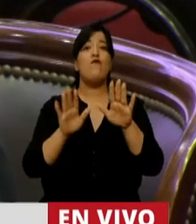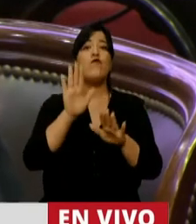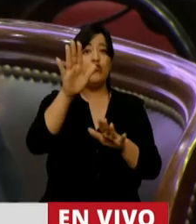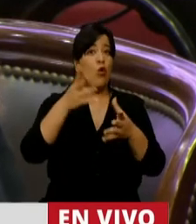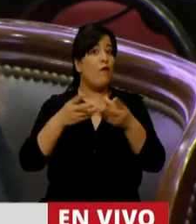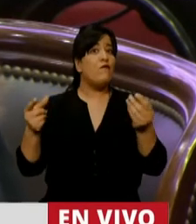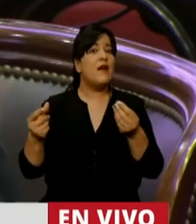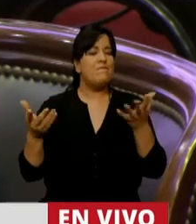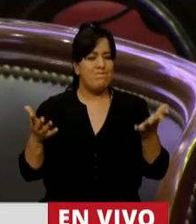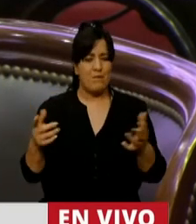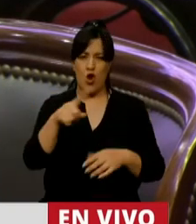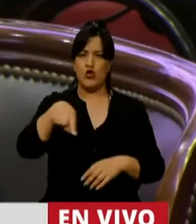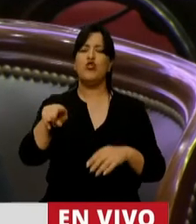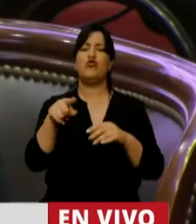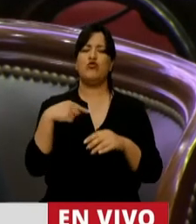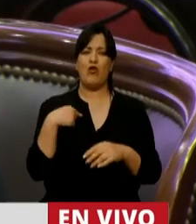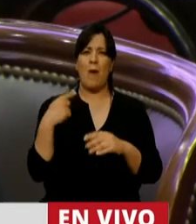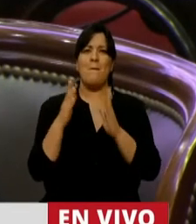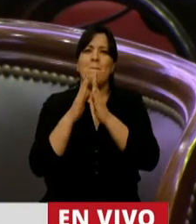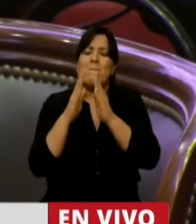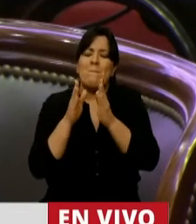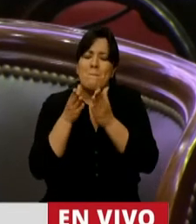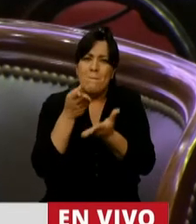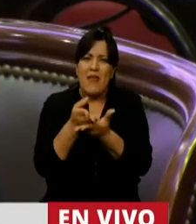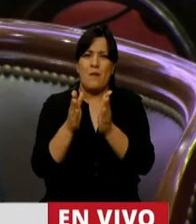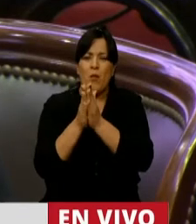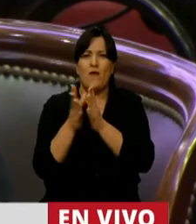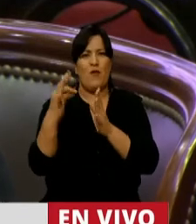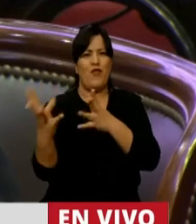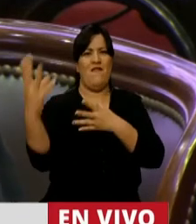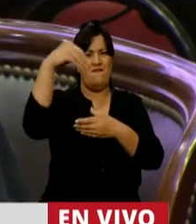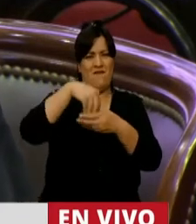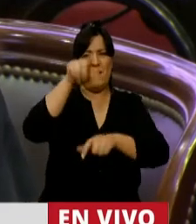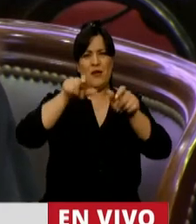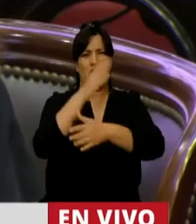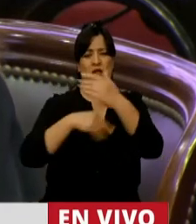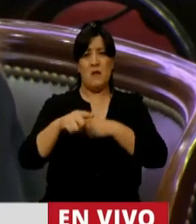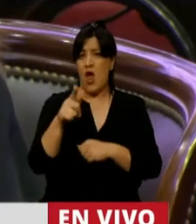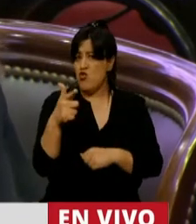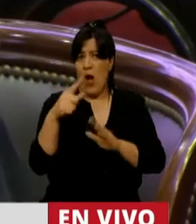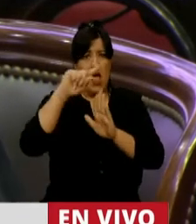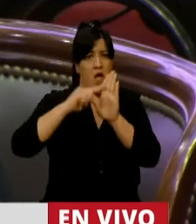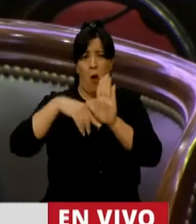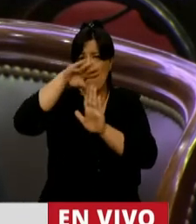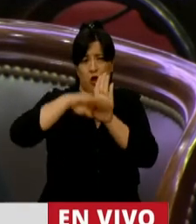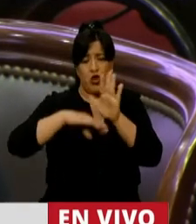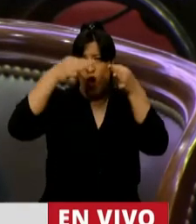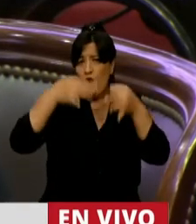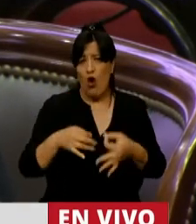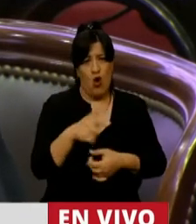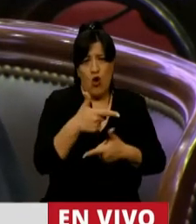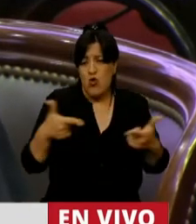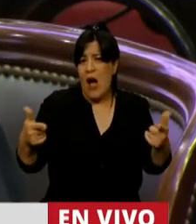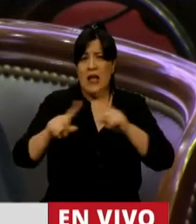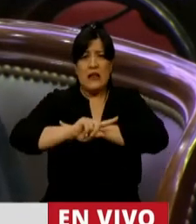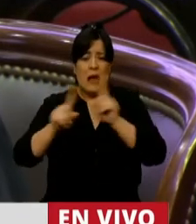Pedimos que en la salida de la pandemia se incorpore a las personas con discapacidad. No tenemos protocolos, no existen los